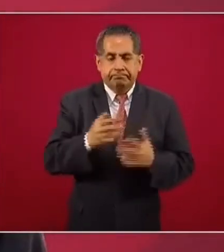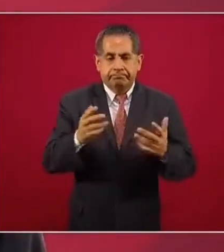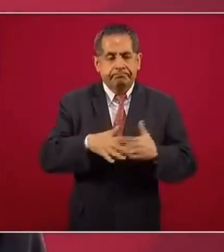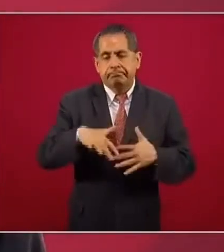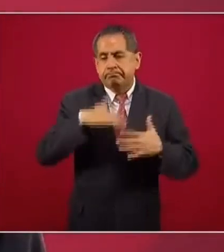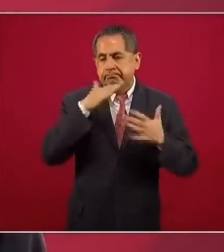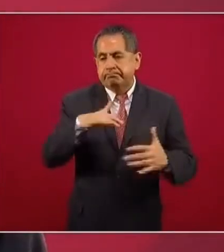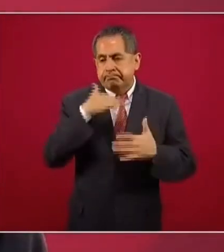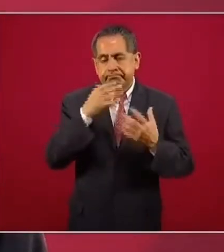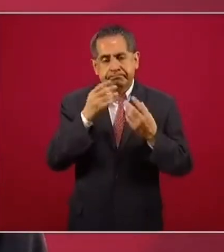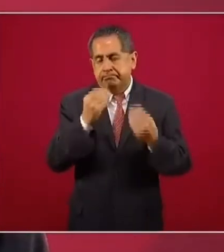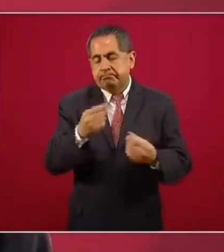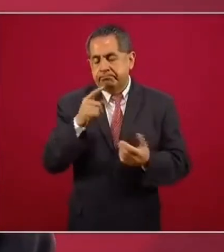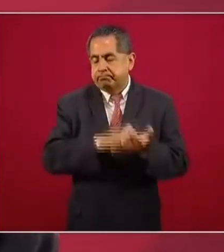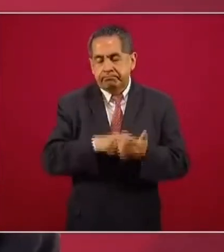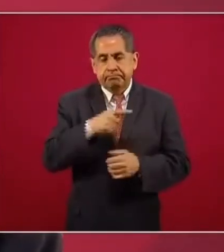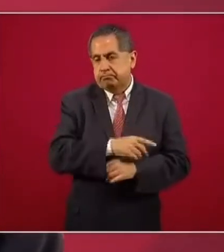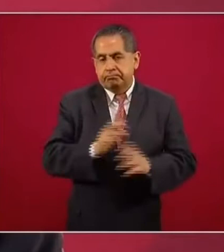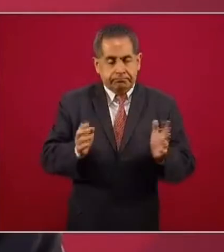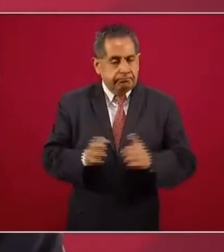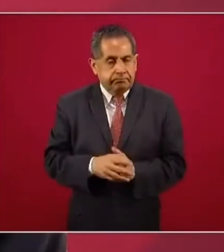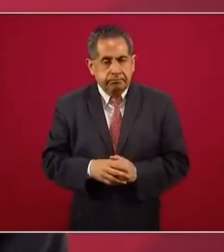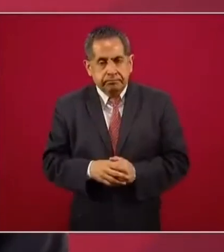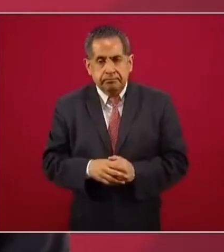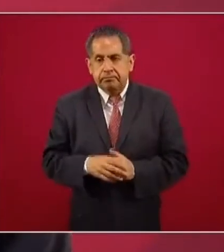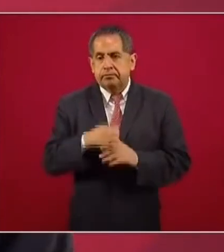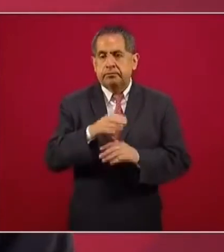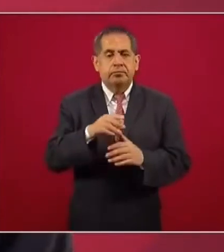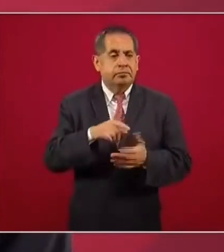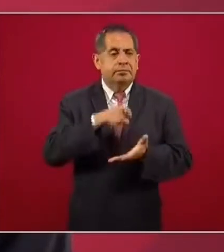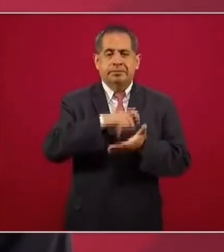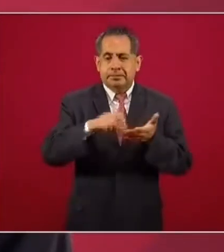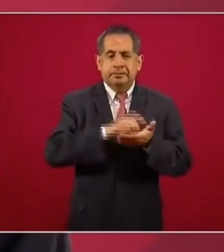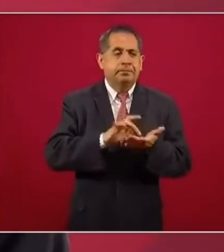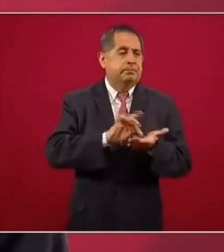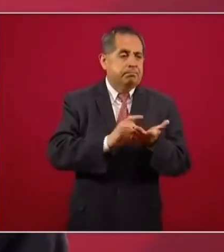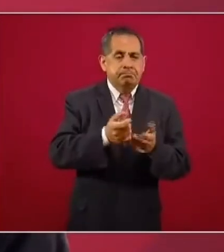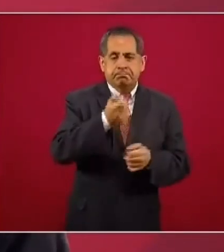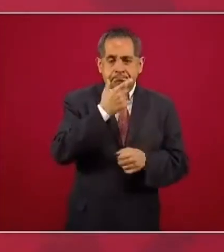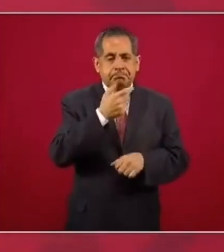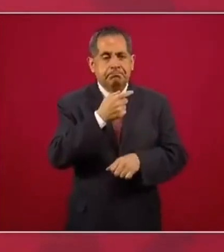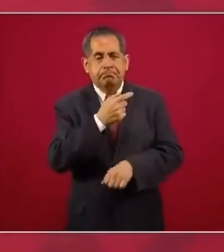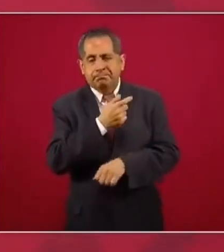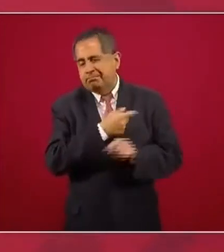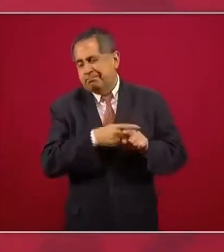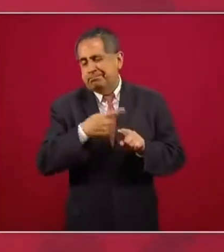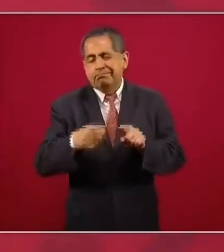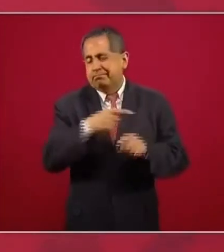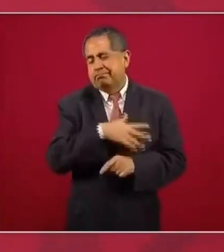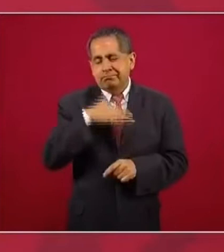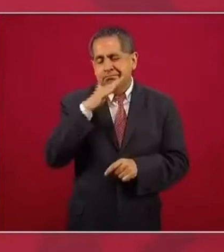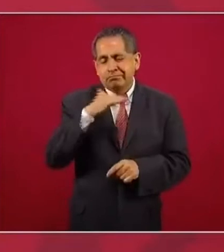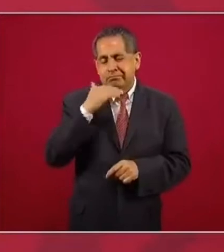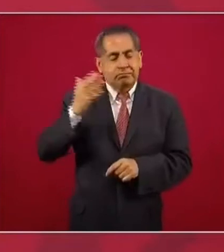la corrupción en todo lo que tiene que ver con la compra de los medicamentos. A